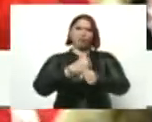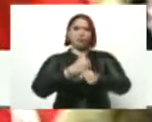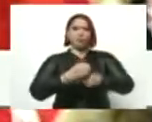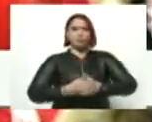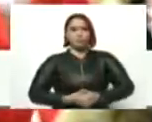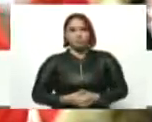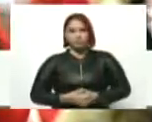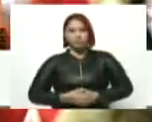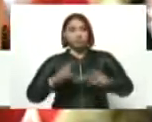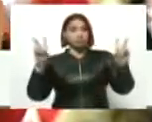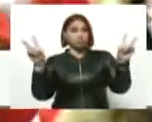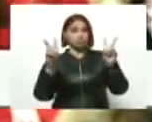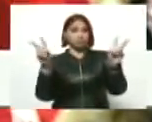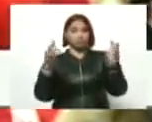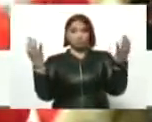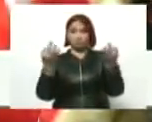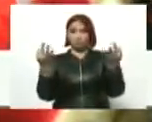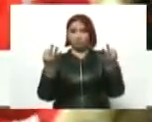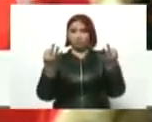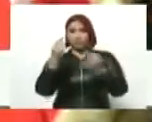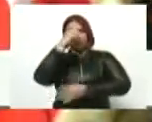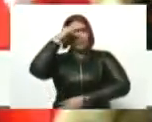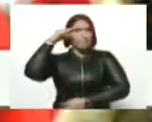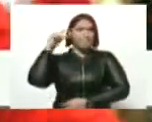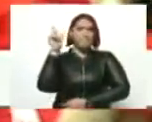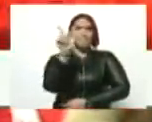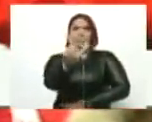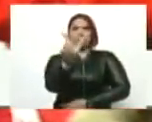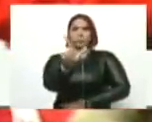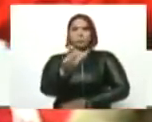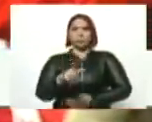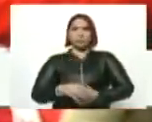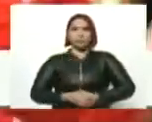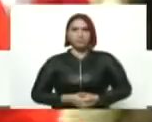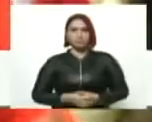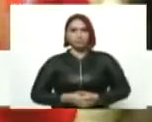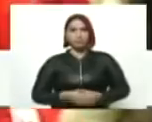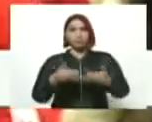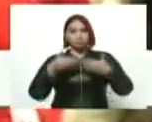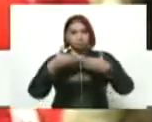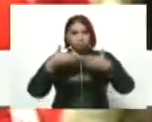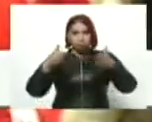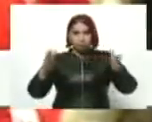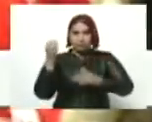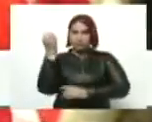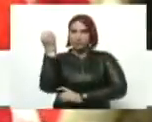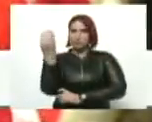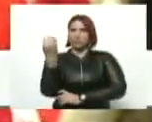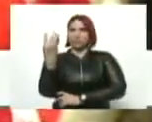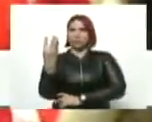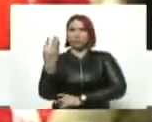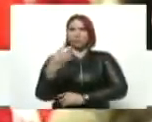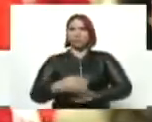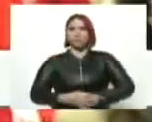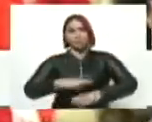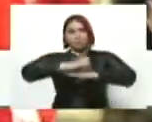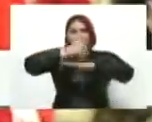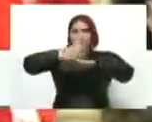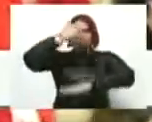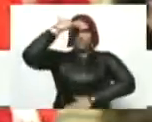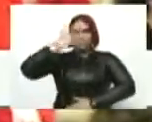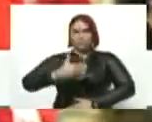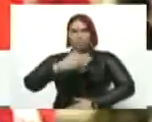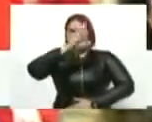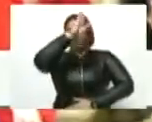a victoria segura, al Partido Socialista Unido de Venezuela. Para instalar este Congreso, el capitán